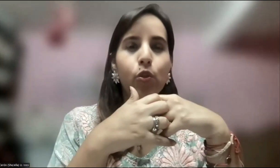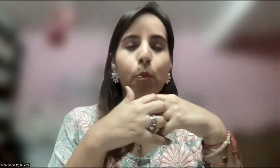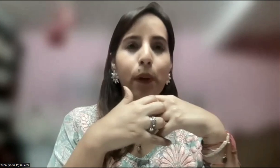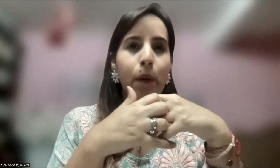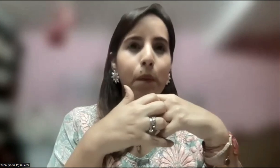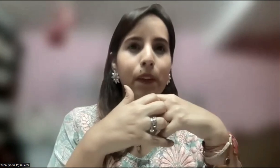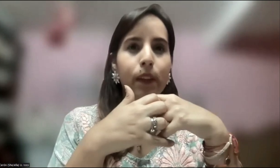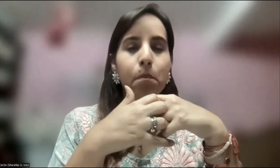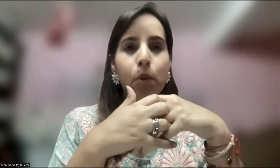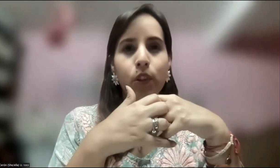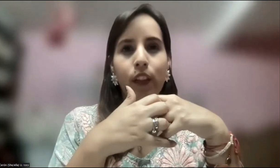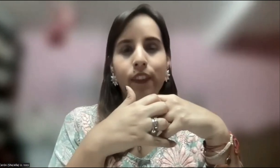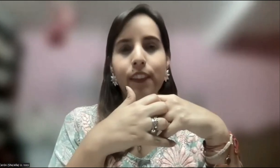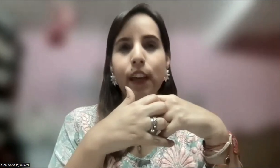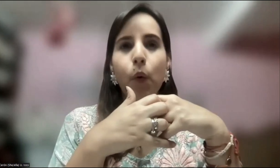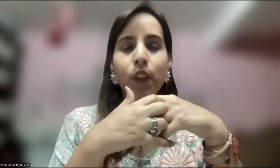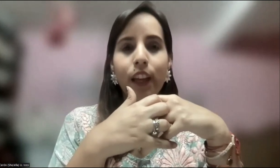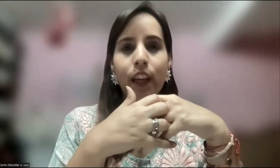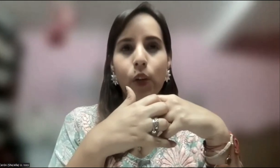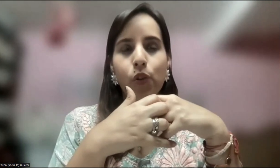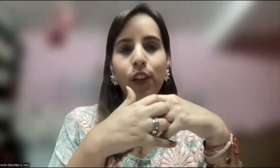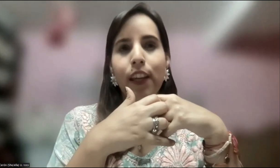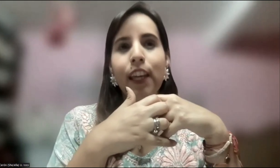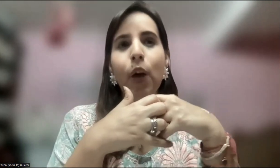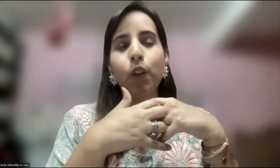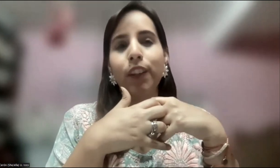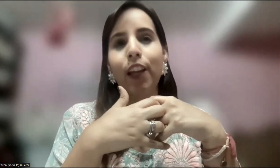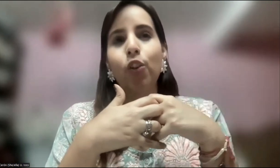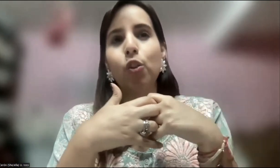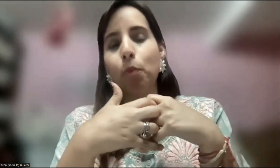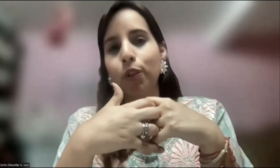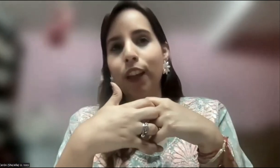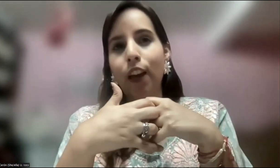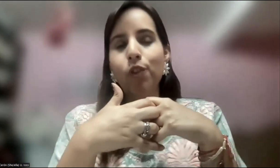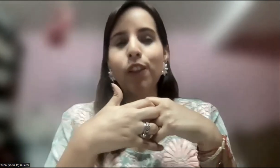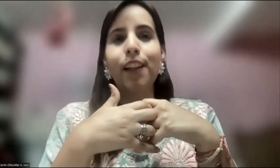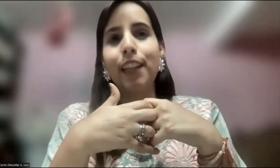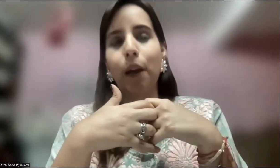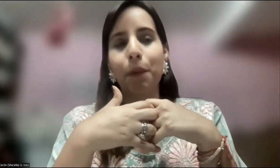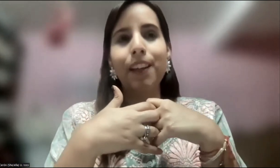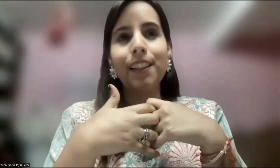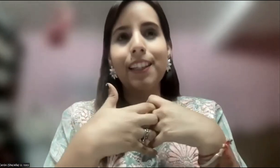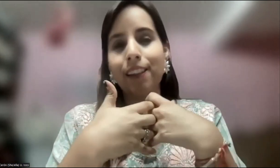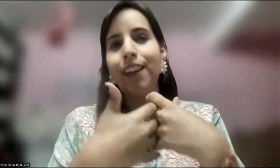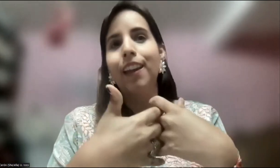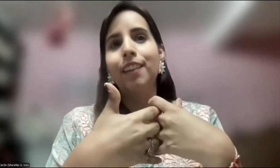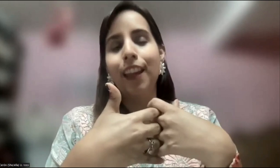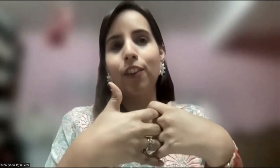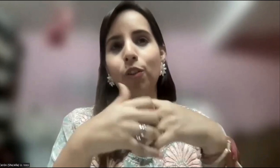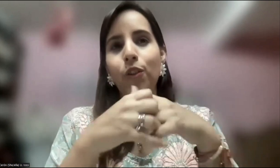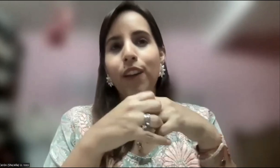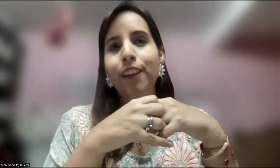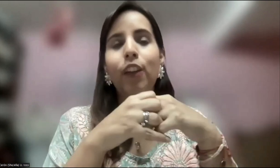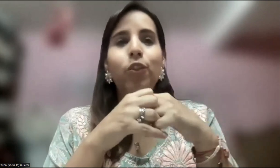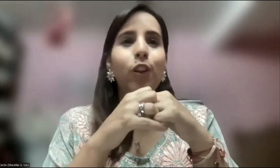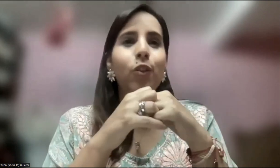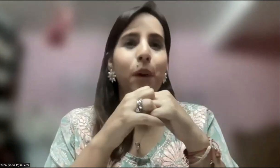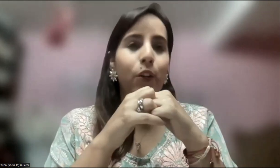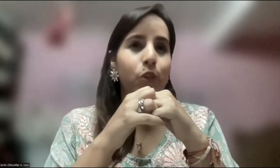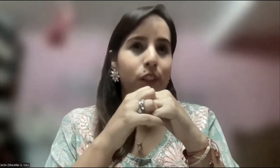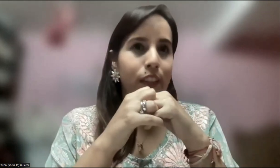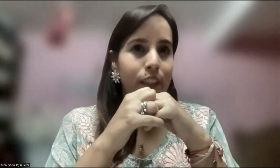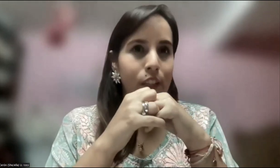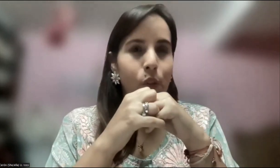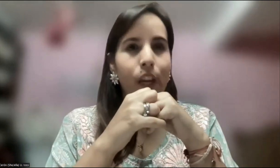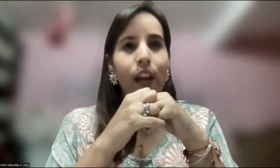son supremamente importantes de abordarlos y abordarlos soportados en las dinámicas que se vienen dando tanto en los